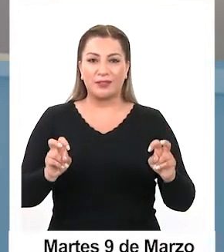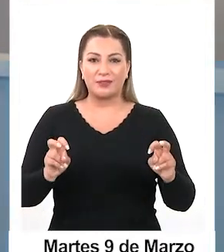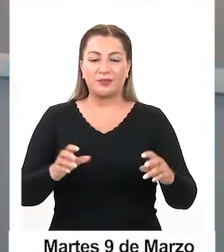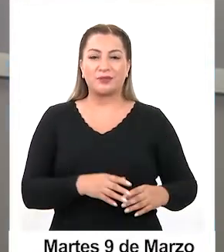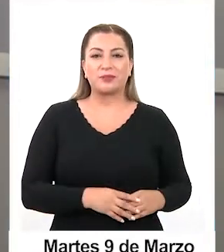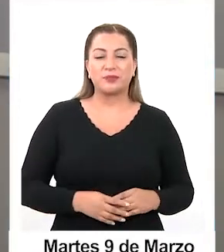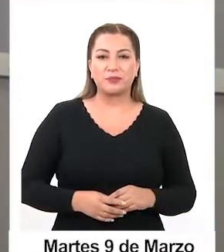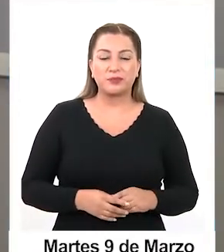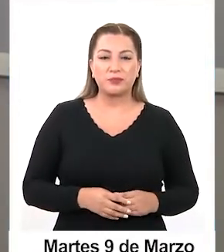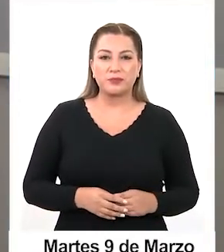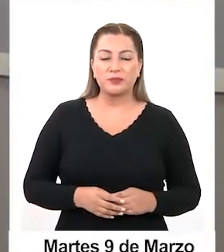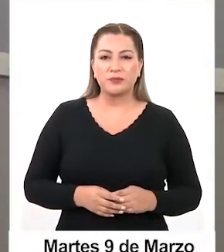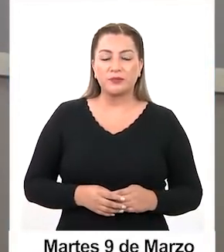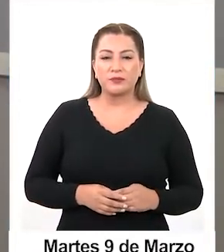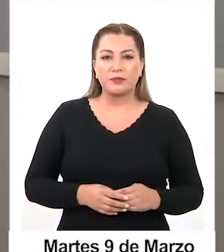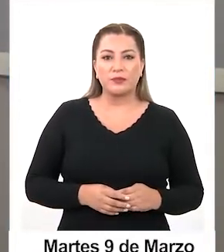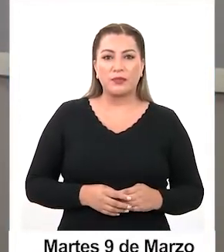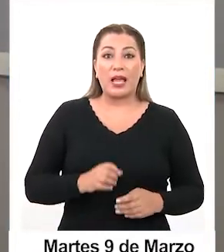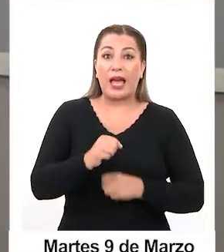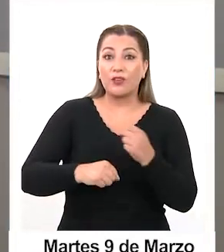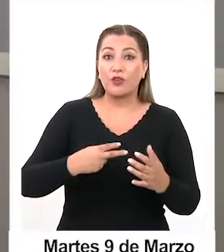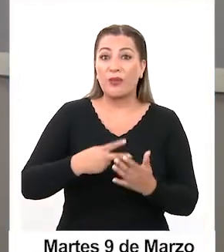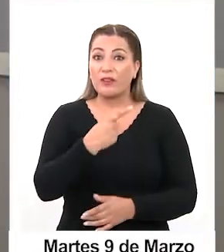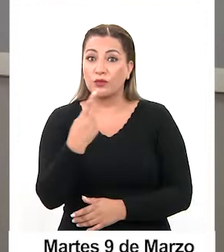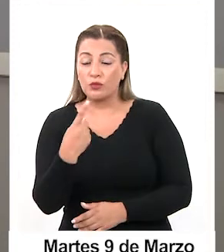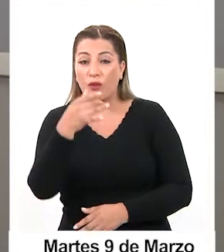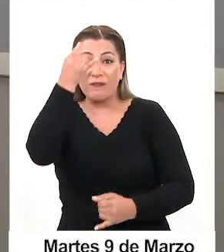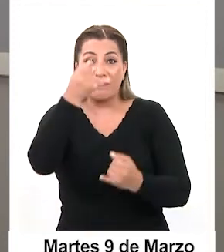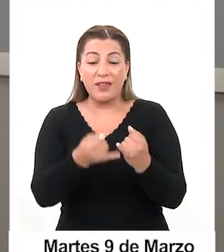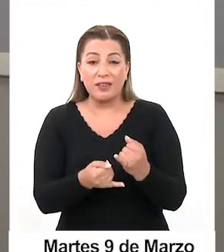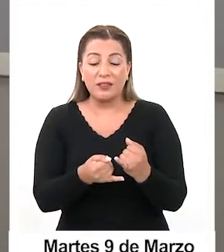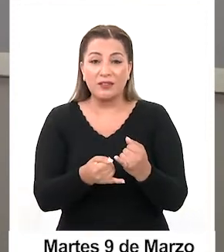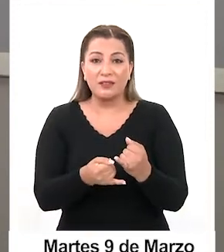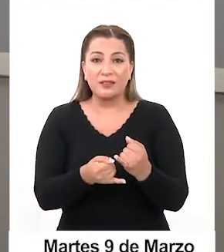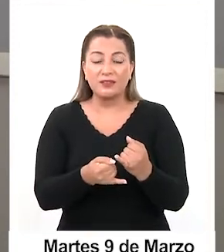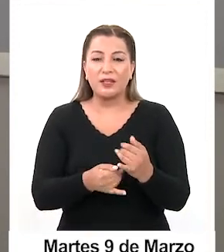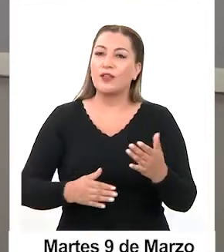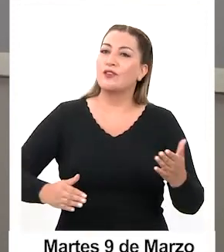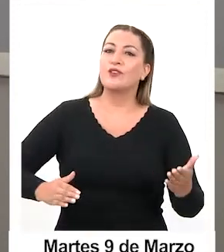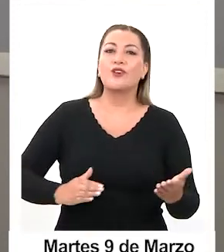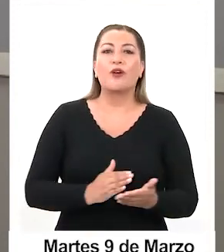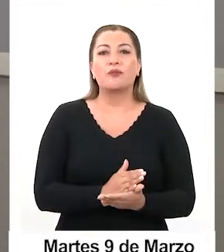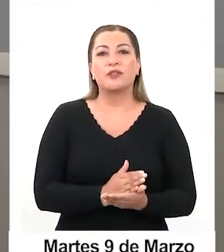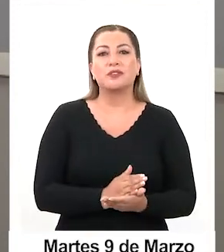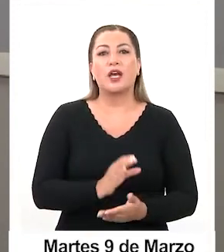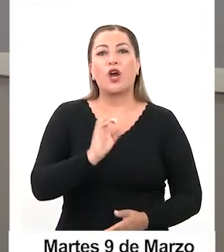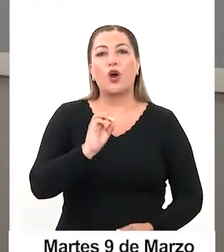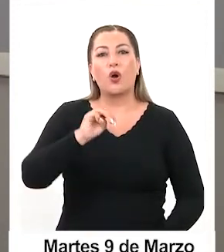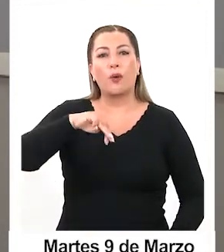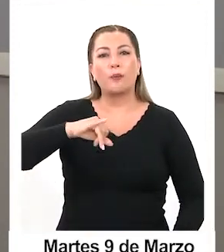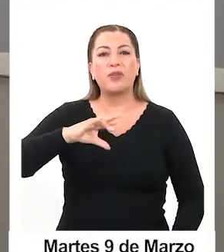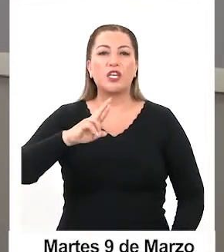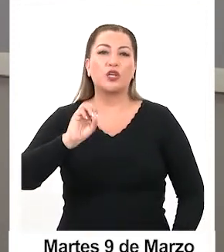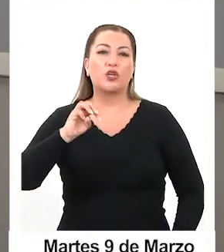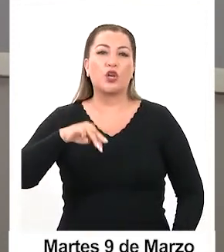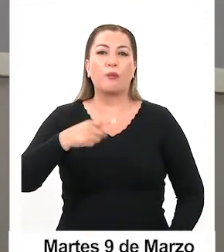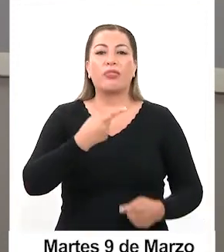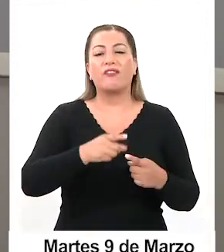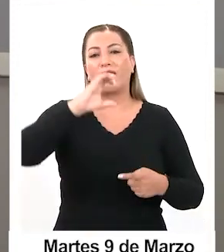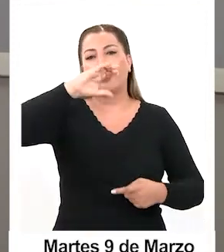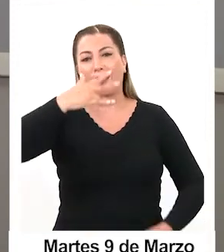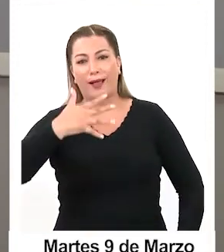reforzamientos. Pero terminamos el 2021 y nos enfrentamos al Omicron. Y el Omicron, otras características,